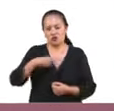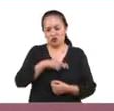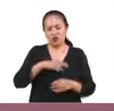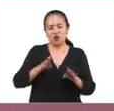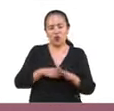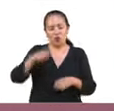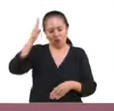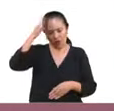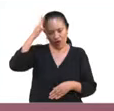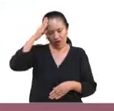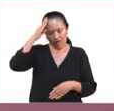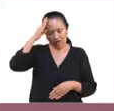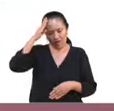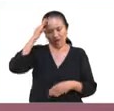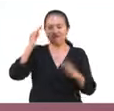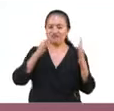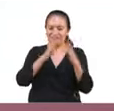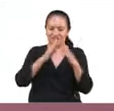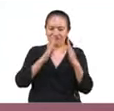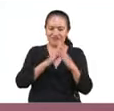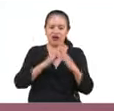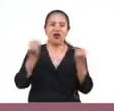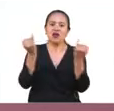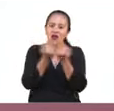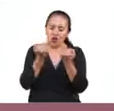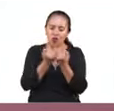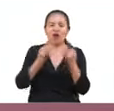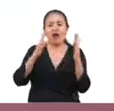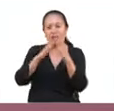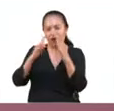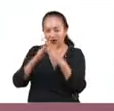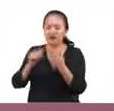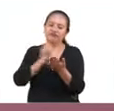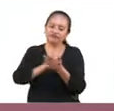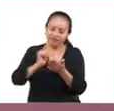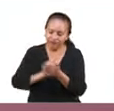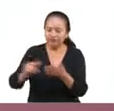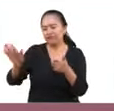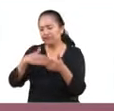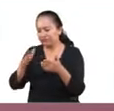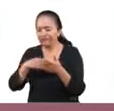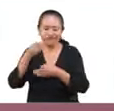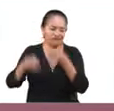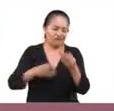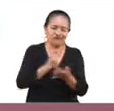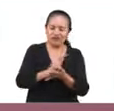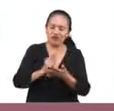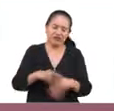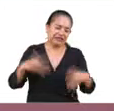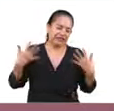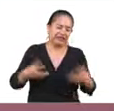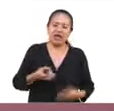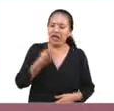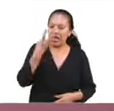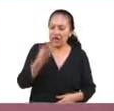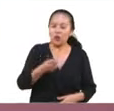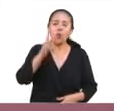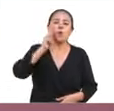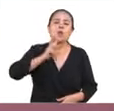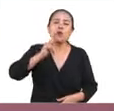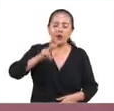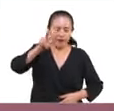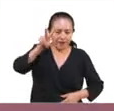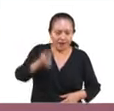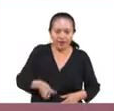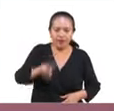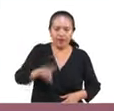hogar, estamos al frente de los cuidados y de las labores domésticas. Eso, compañeras, es la clara muestra de